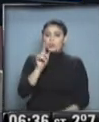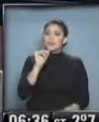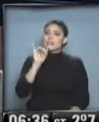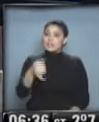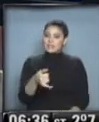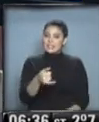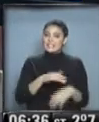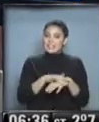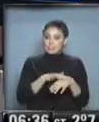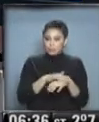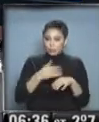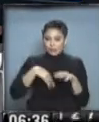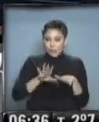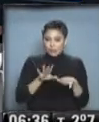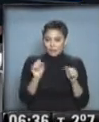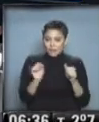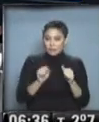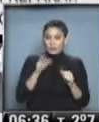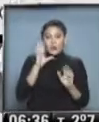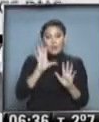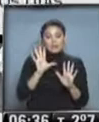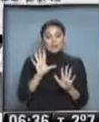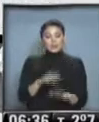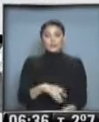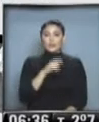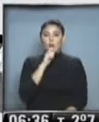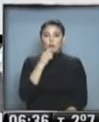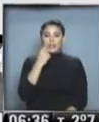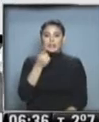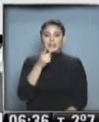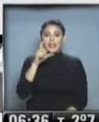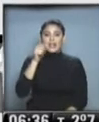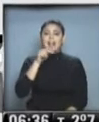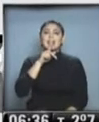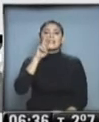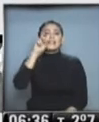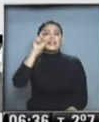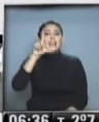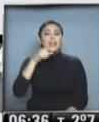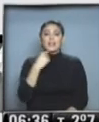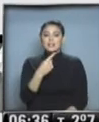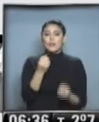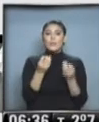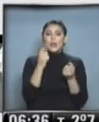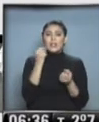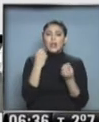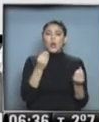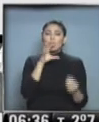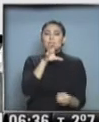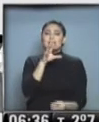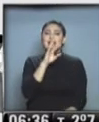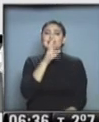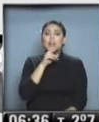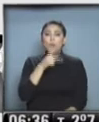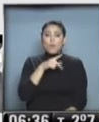baja sensación térmica. Así que atención, que desmejora el tiempo. Catriel García nos dice: buen día, ¿cómo va a estar esta semana en San Juan? Últimamente está